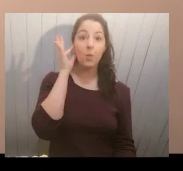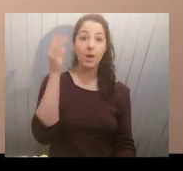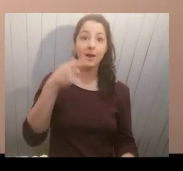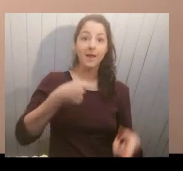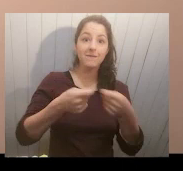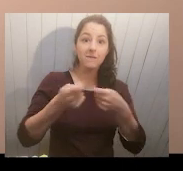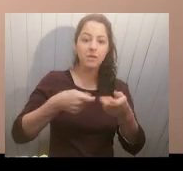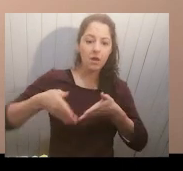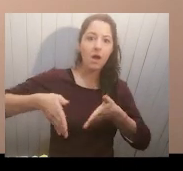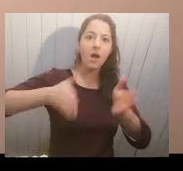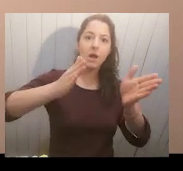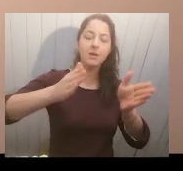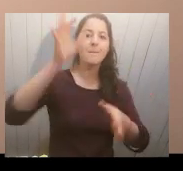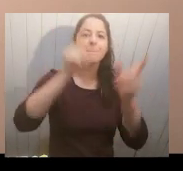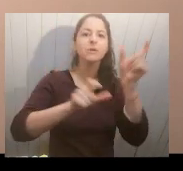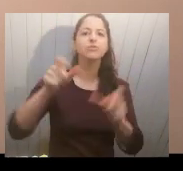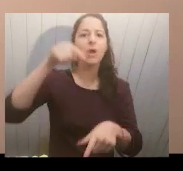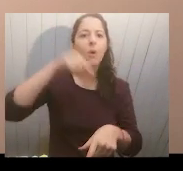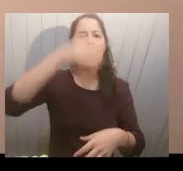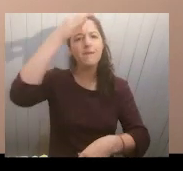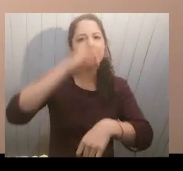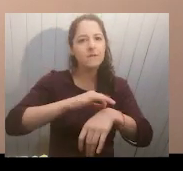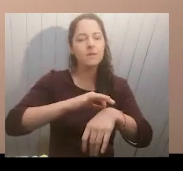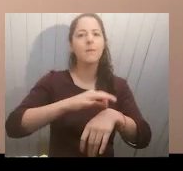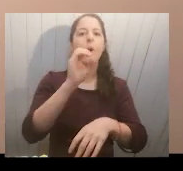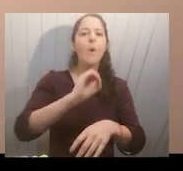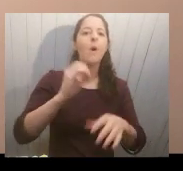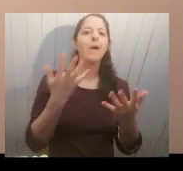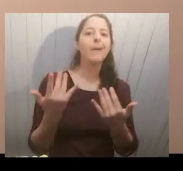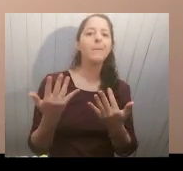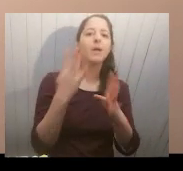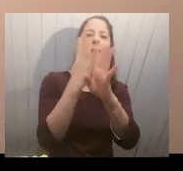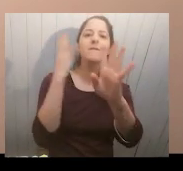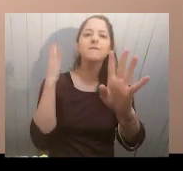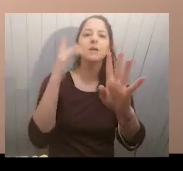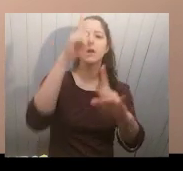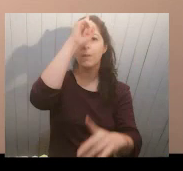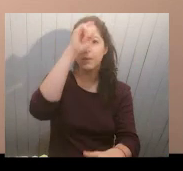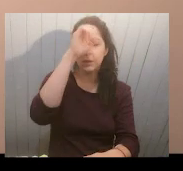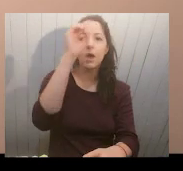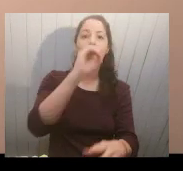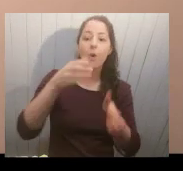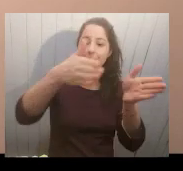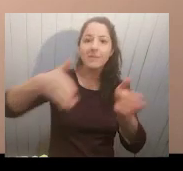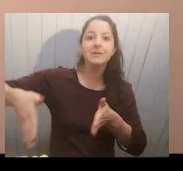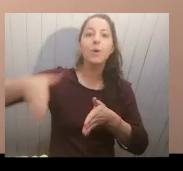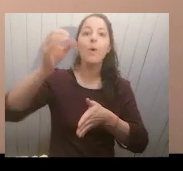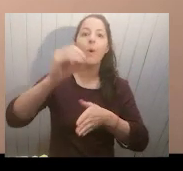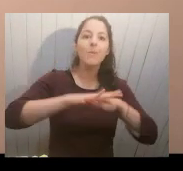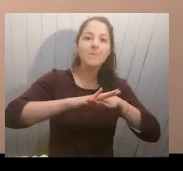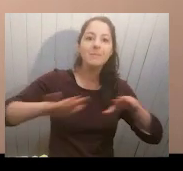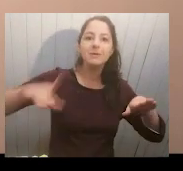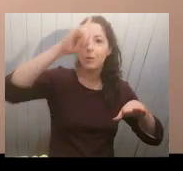hoy enfermas, a quienes esperan en la fila del consultorio y en el pasillo, o en el piso del hospital, a los y las